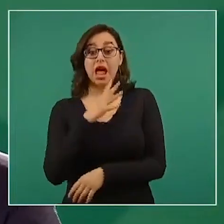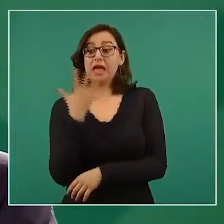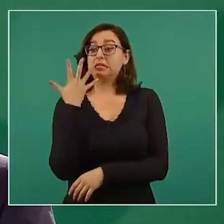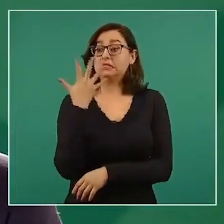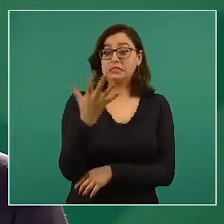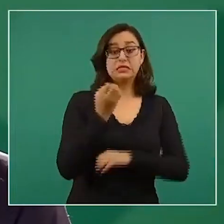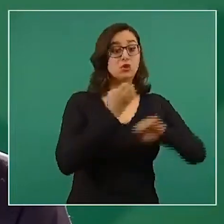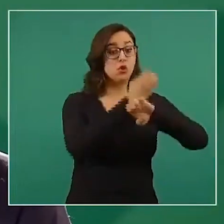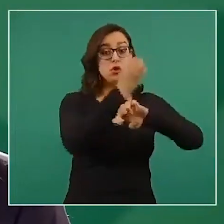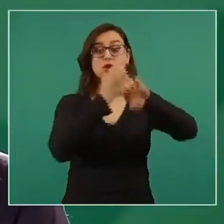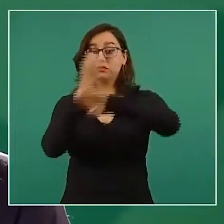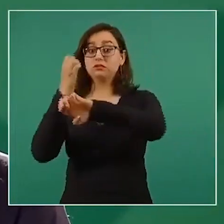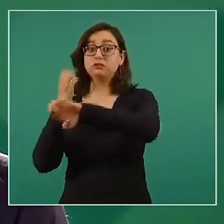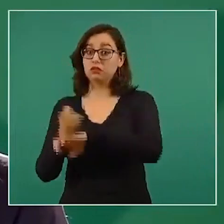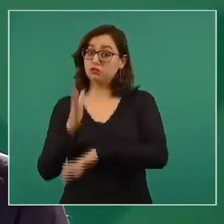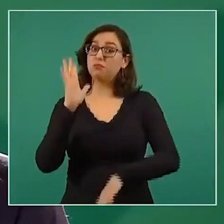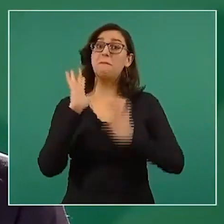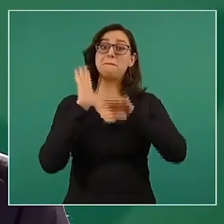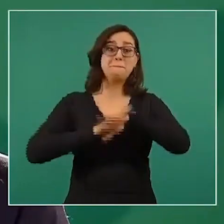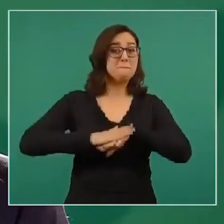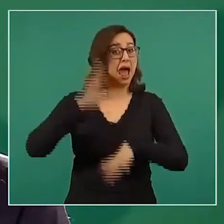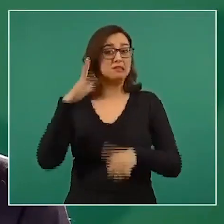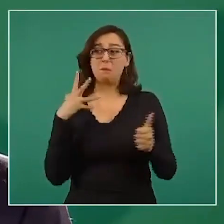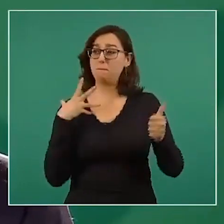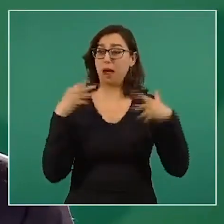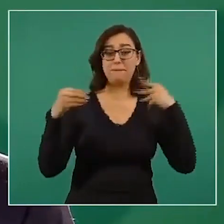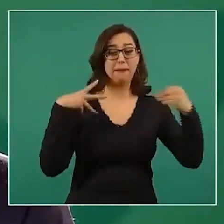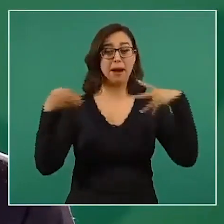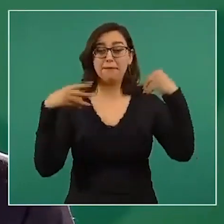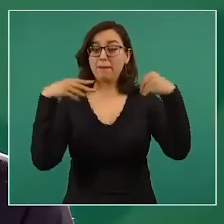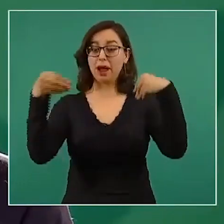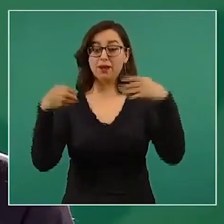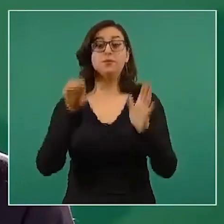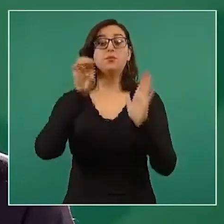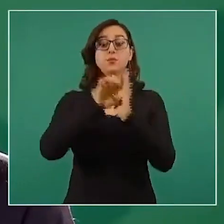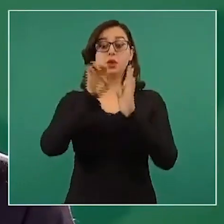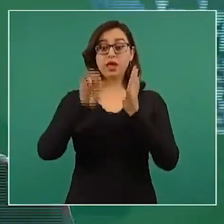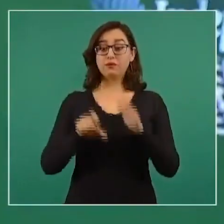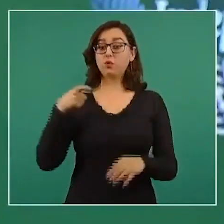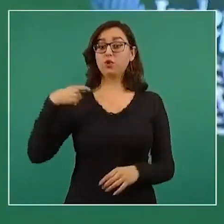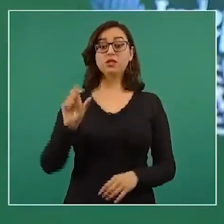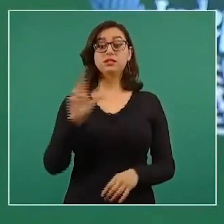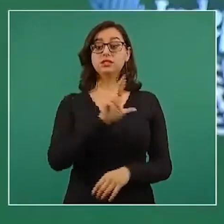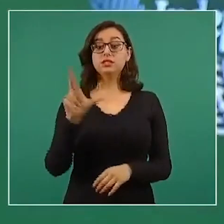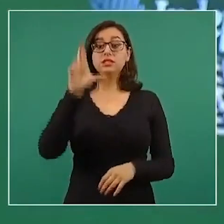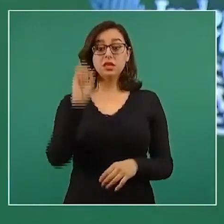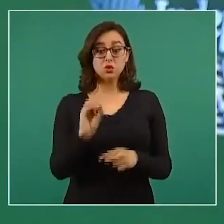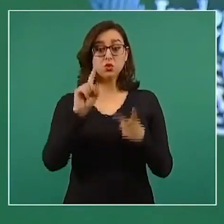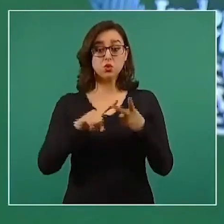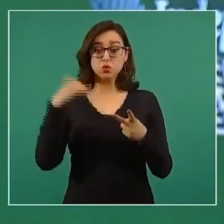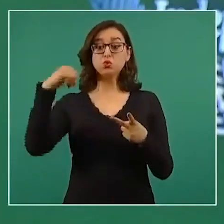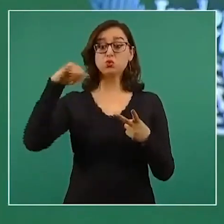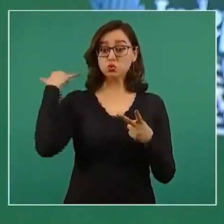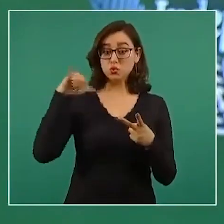tienen una actividad epidémica muy sustancial. En algunos casos, como es Quintana Roo y Yucatán, la intensidad